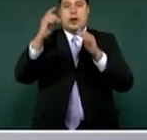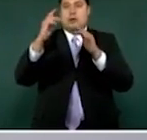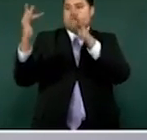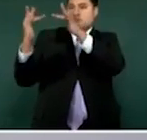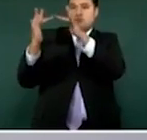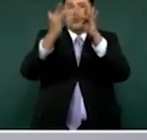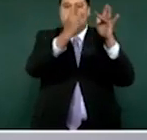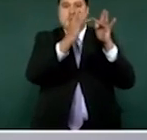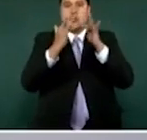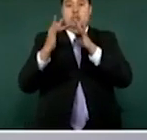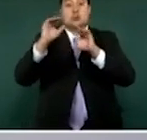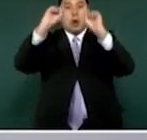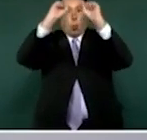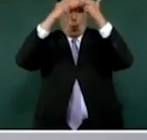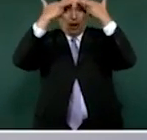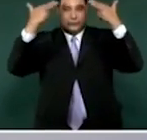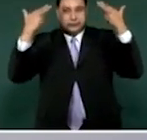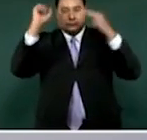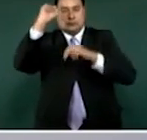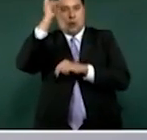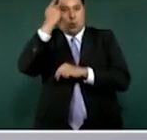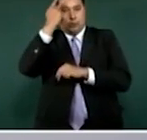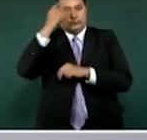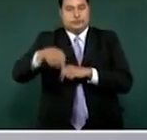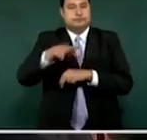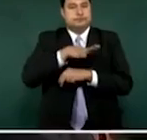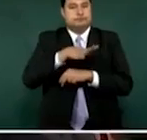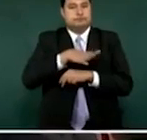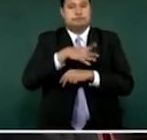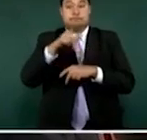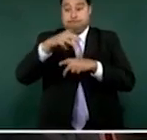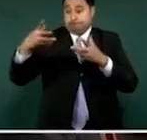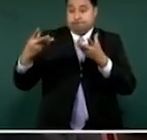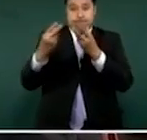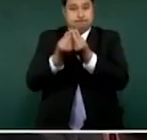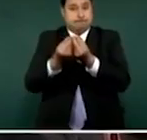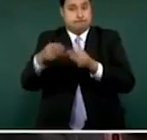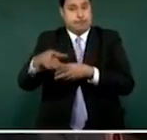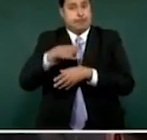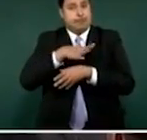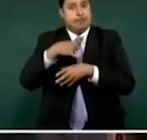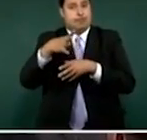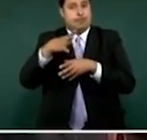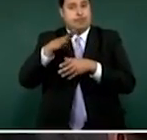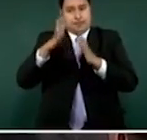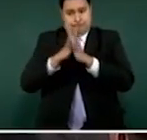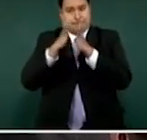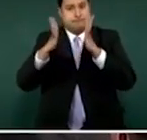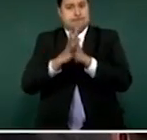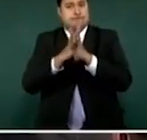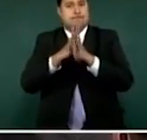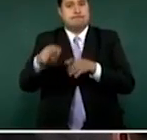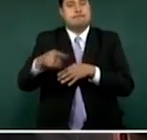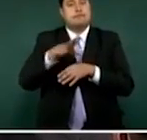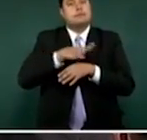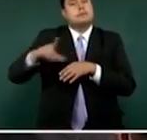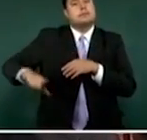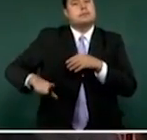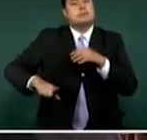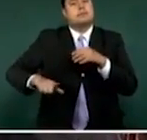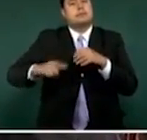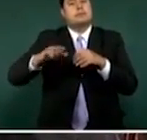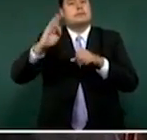para toda la zona huasteca. Se complementará con el esfuerzo que se viene realizando de la mano con el gobierno